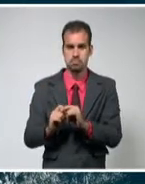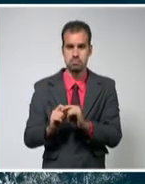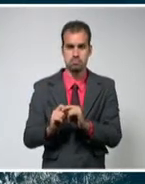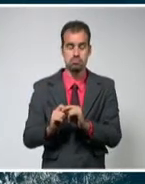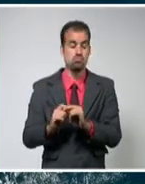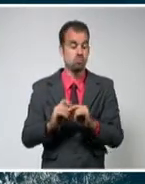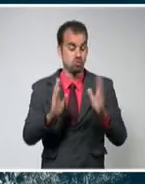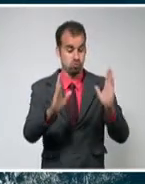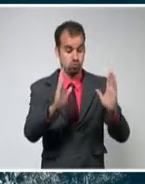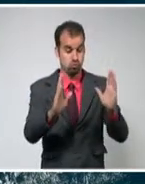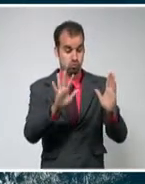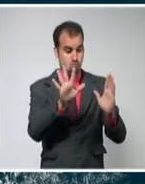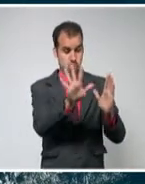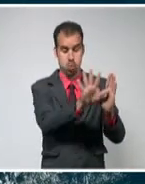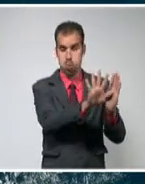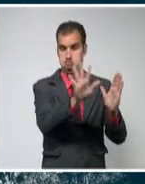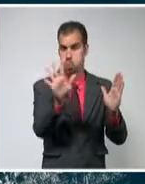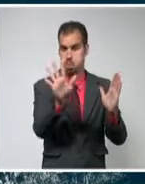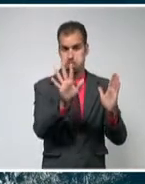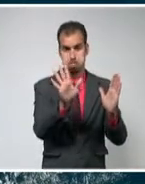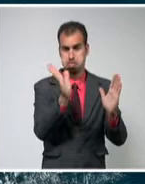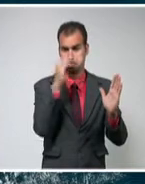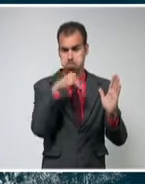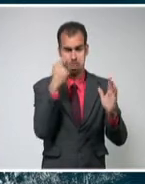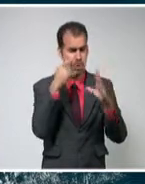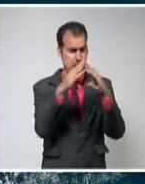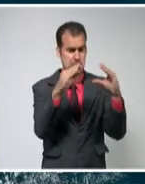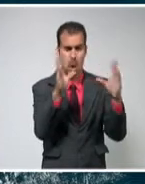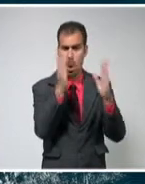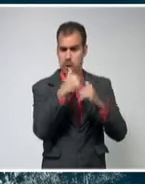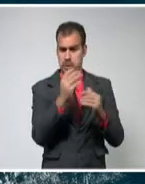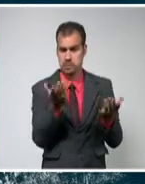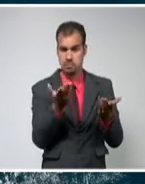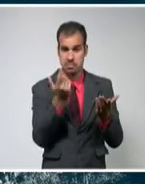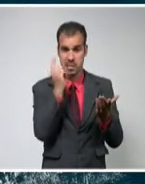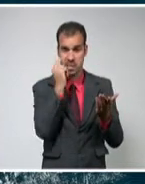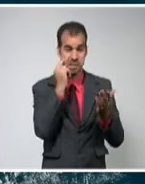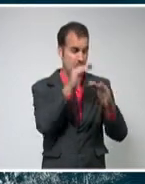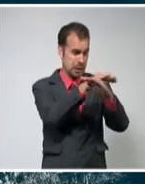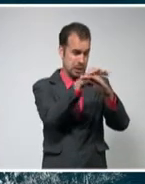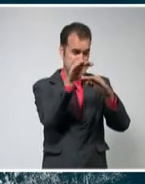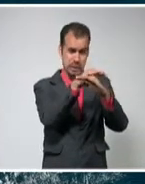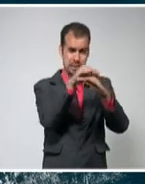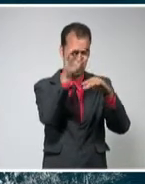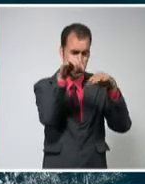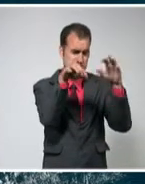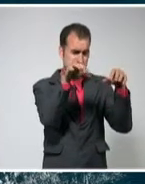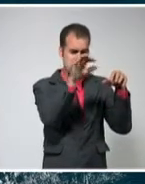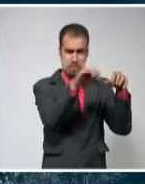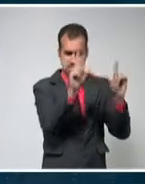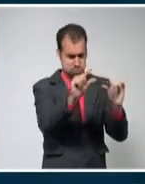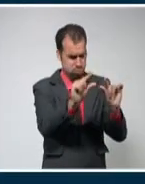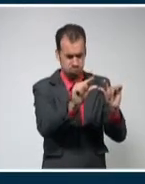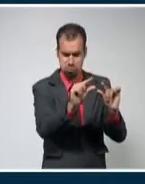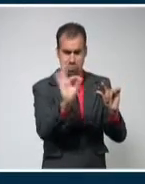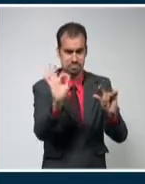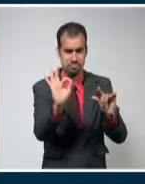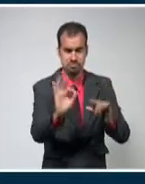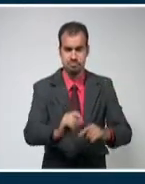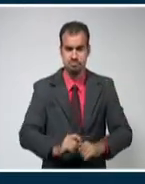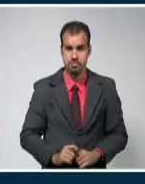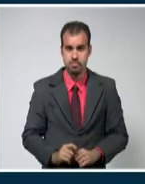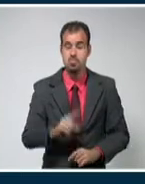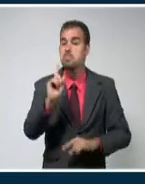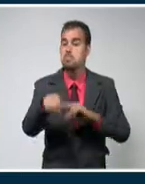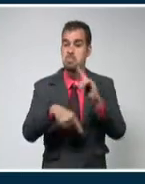de la zona oriental del país, donde solamente hacia el interior tenemos algunas áreas de nublado con muy escasas precipitaciones. Le decía que para mañana la situación